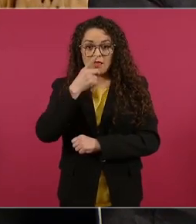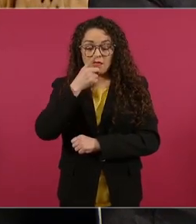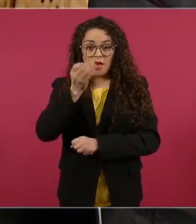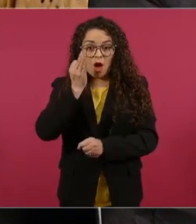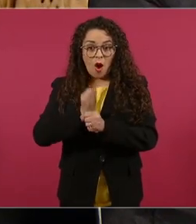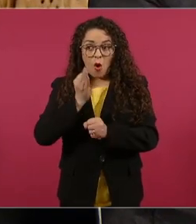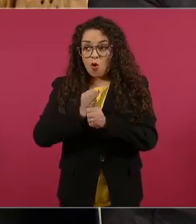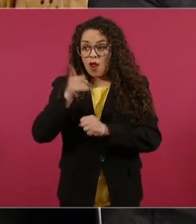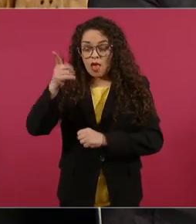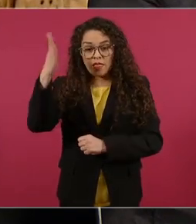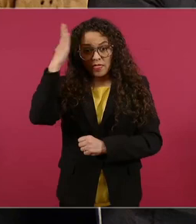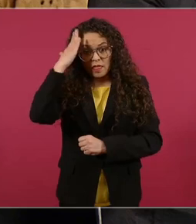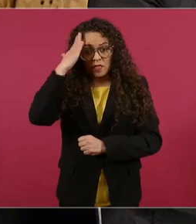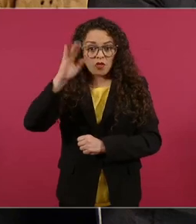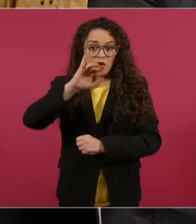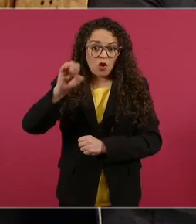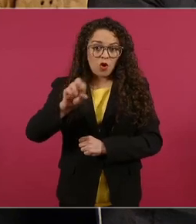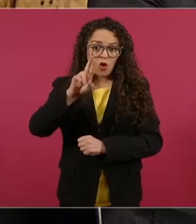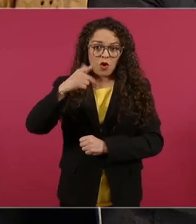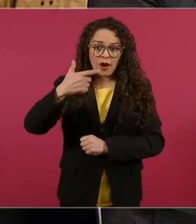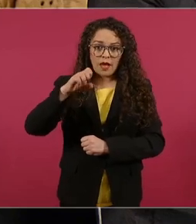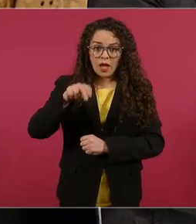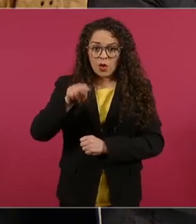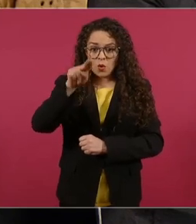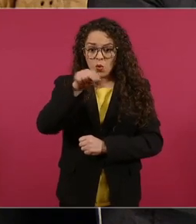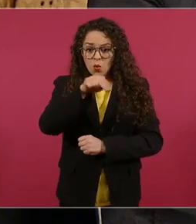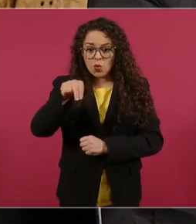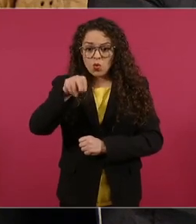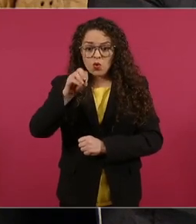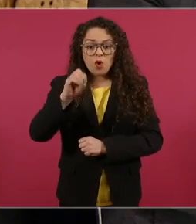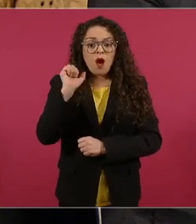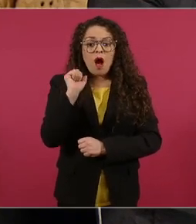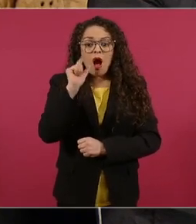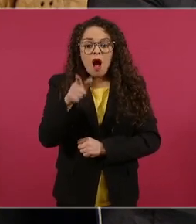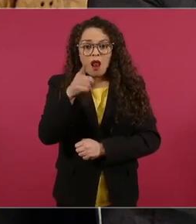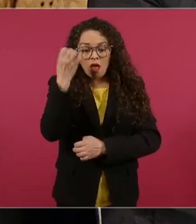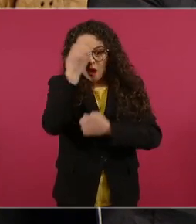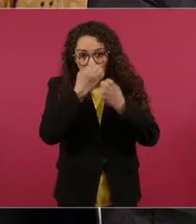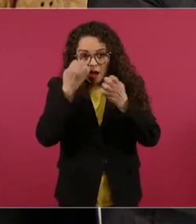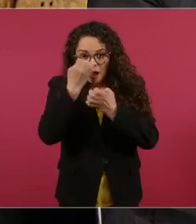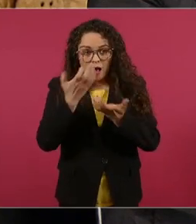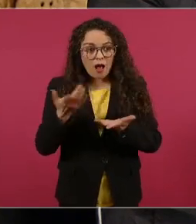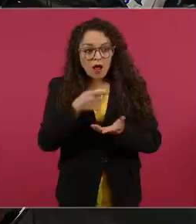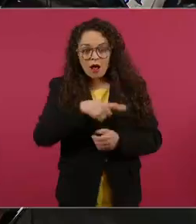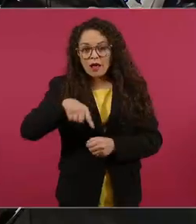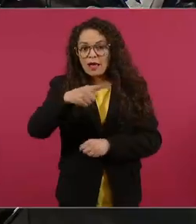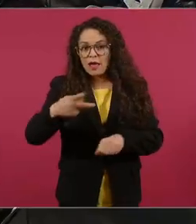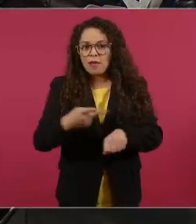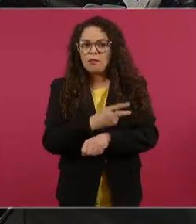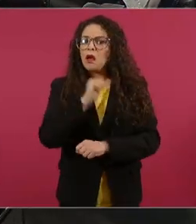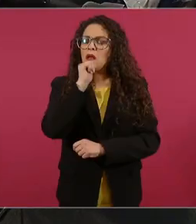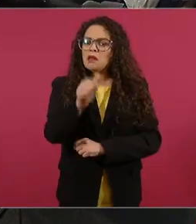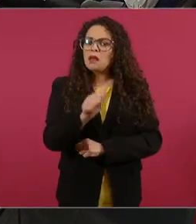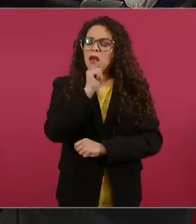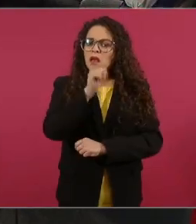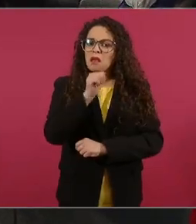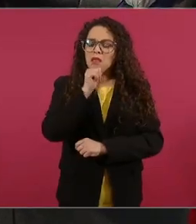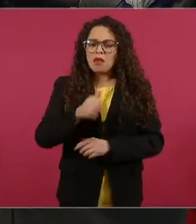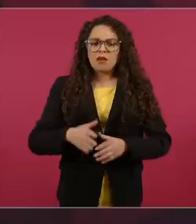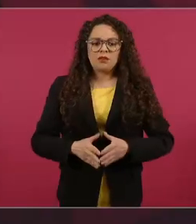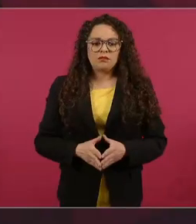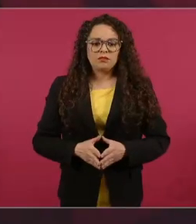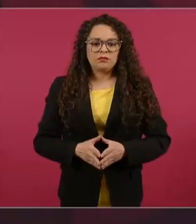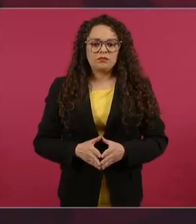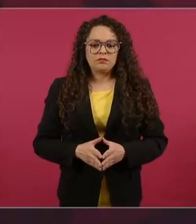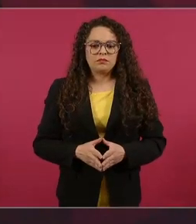titular, Jorge Nuño, no ha dado seguimiento a esta. Sí, ha estado